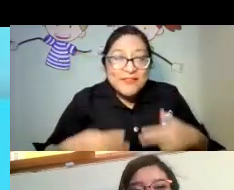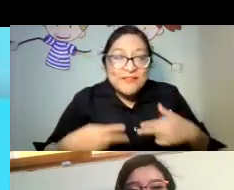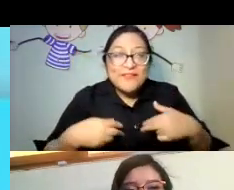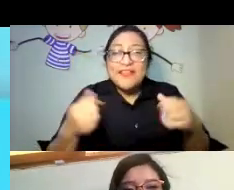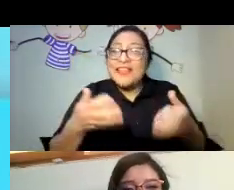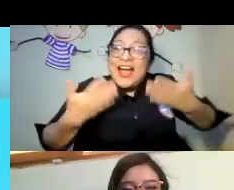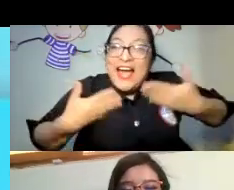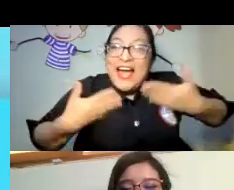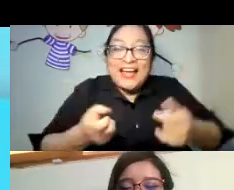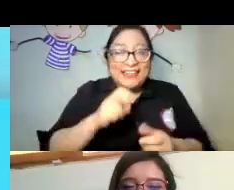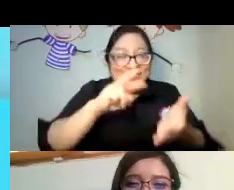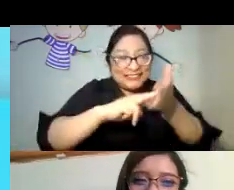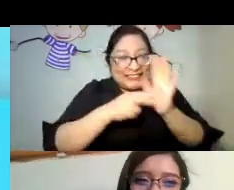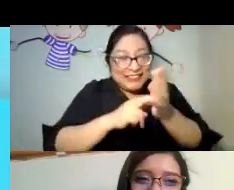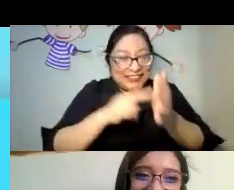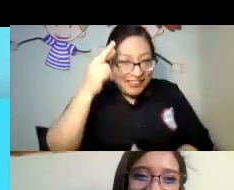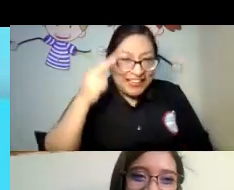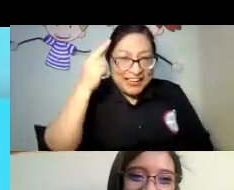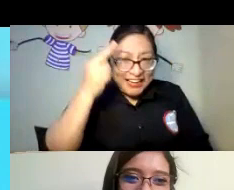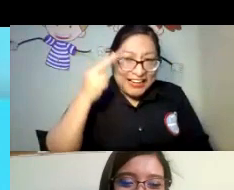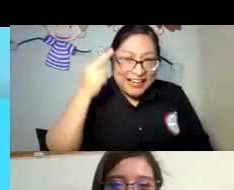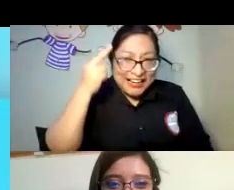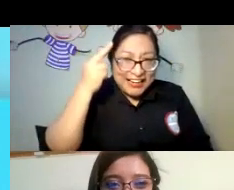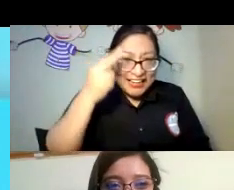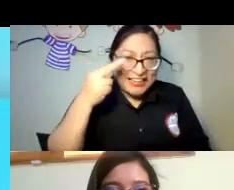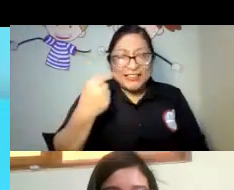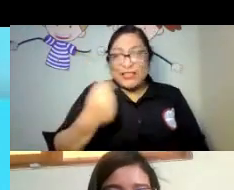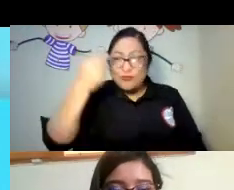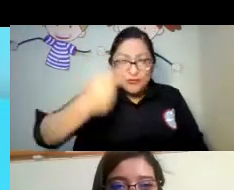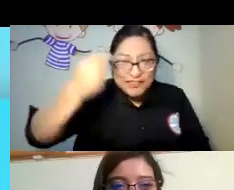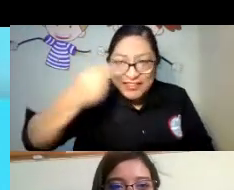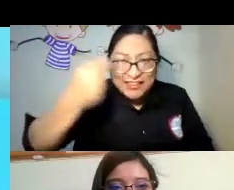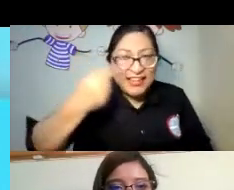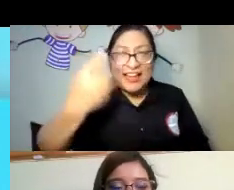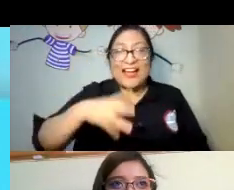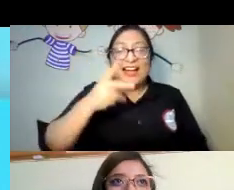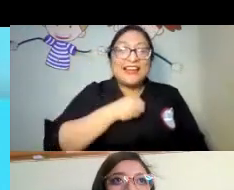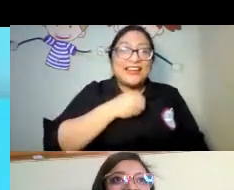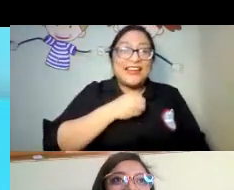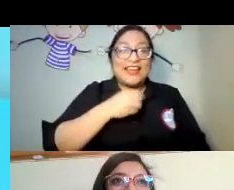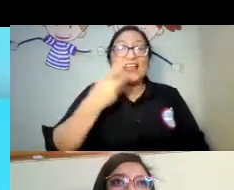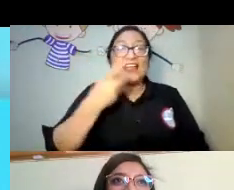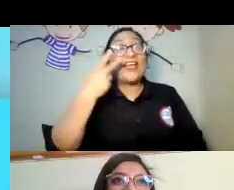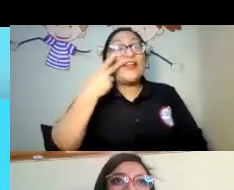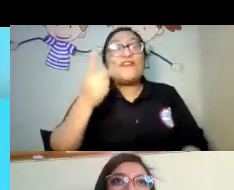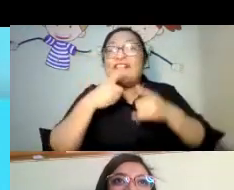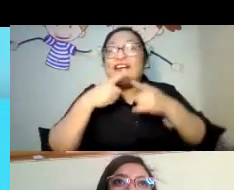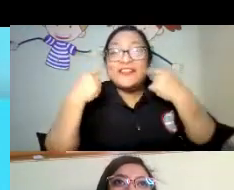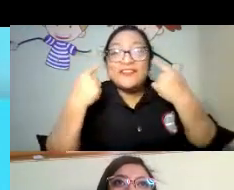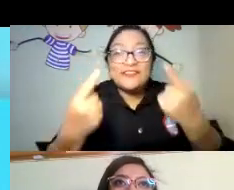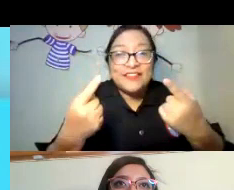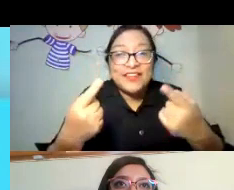que yo sigo adelante todos los días, porque te quiero ver salir adelante, te quiero ver feliz, te quiero